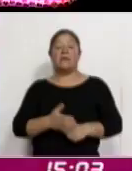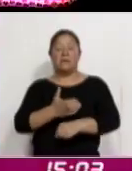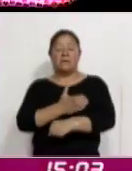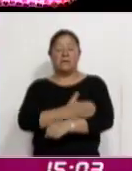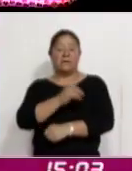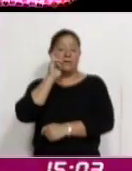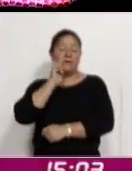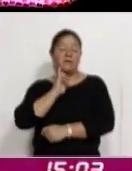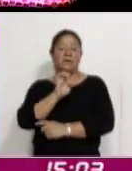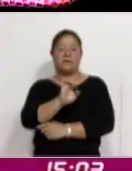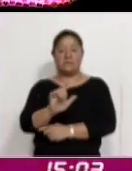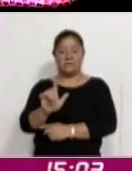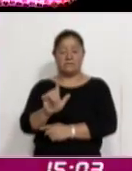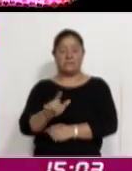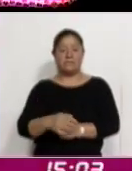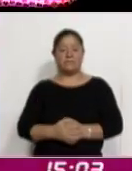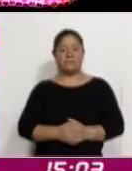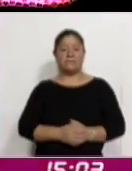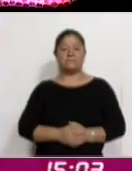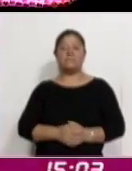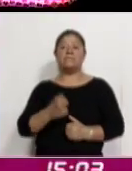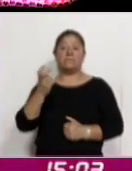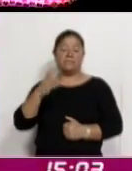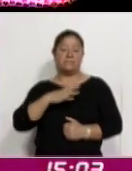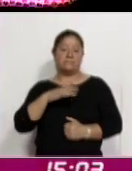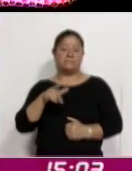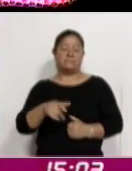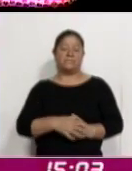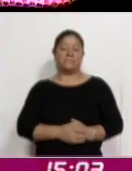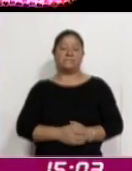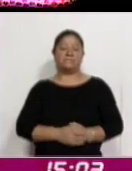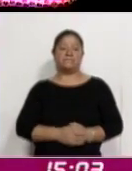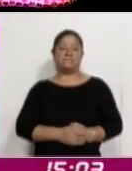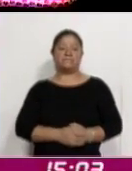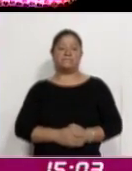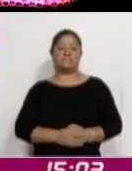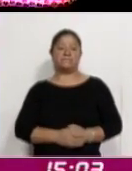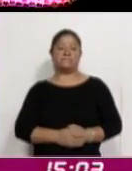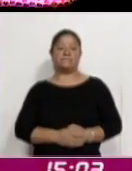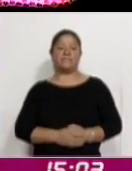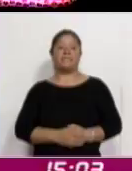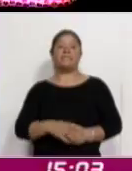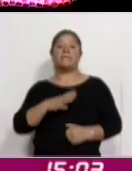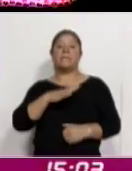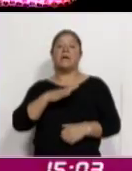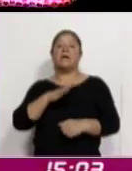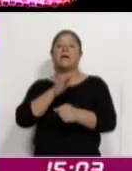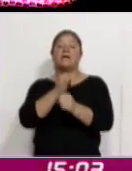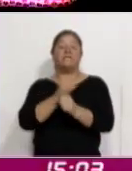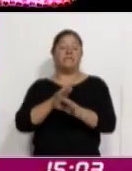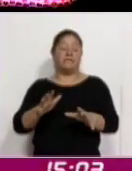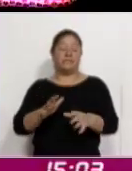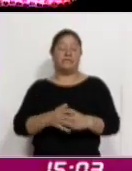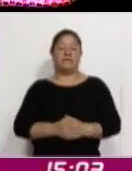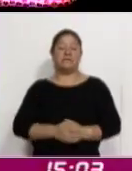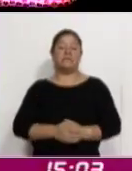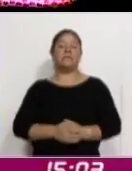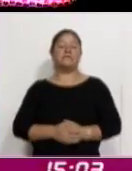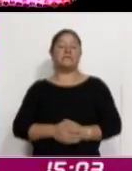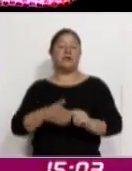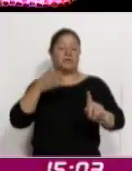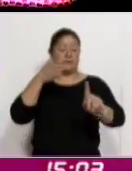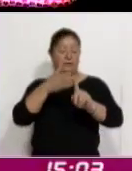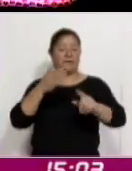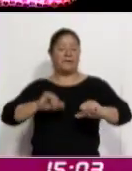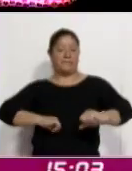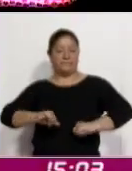compañera Edith López. Ella se encuentra en la línea, bueno, nos tiene toda la información con relación a las actividades que